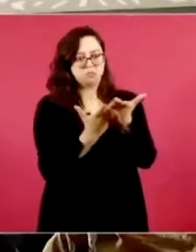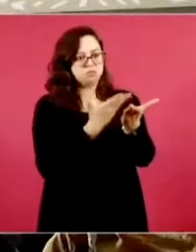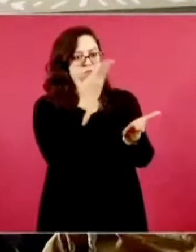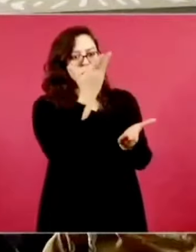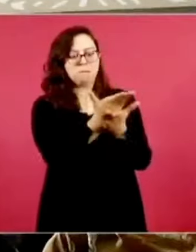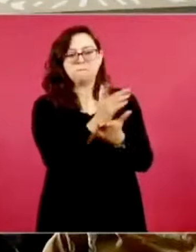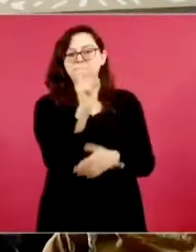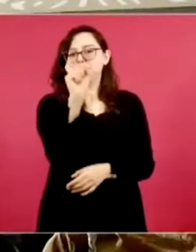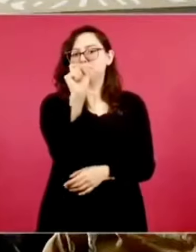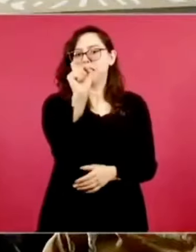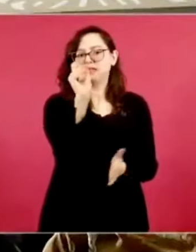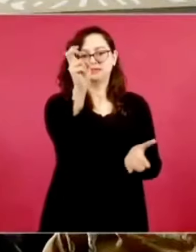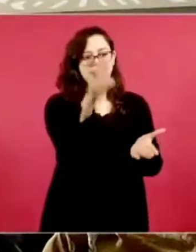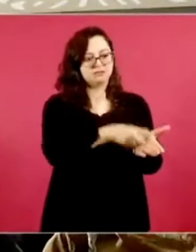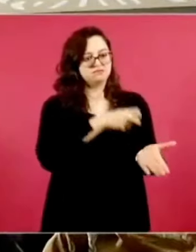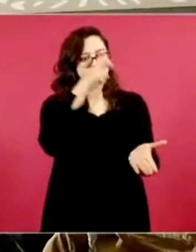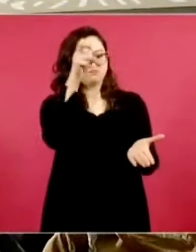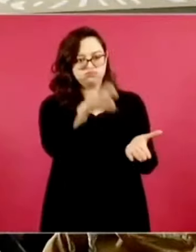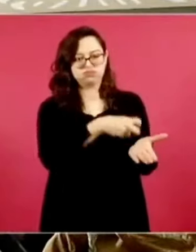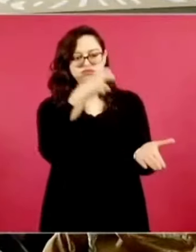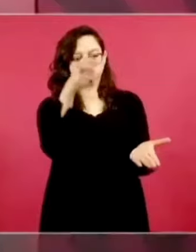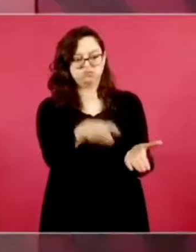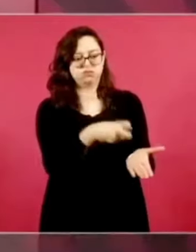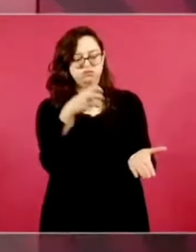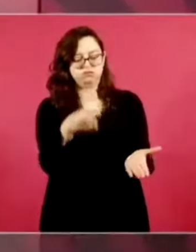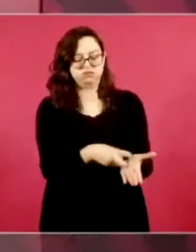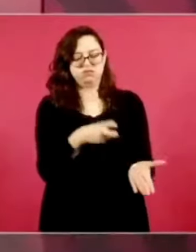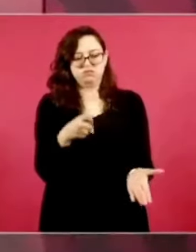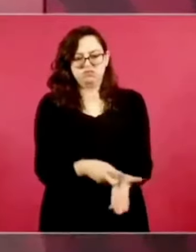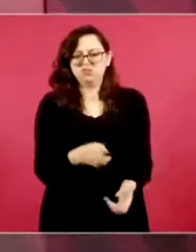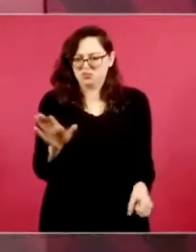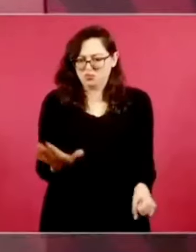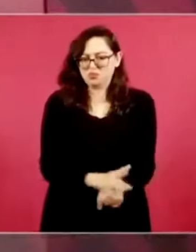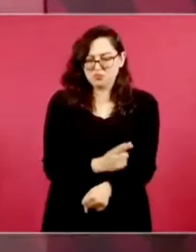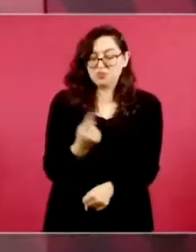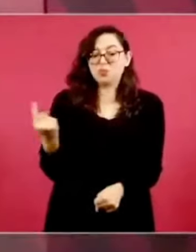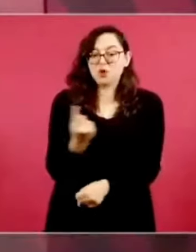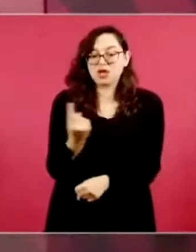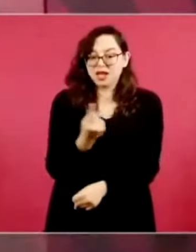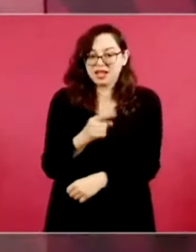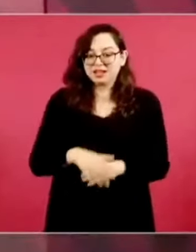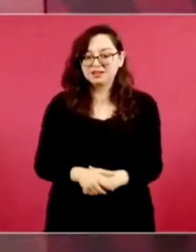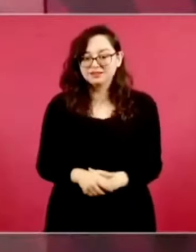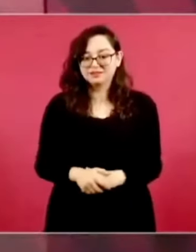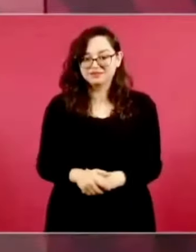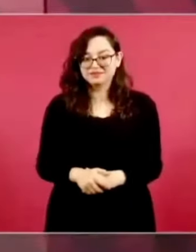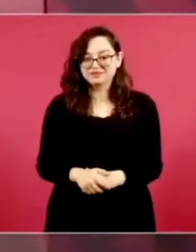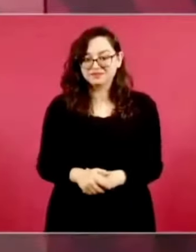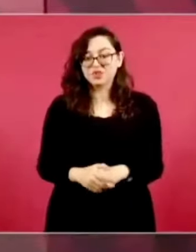por qué queremos regresarle a la Constitución su espíritu